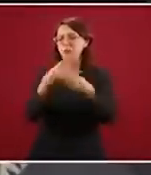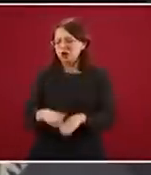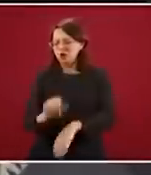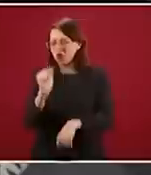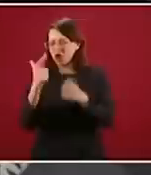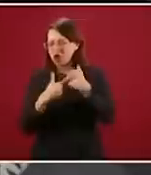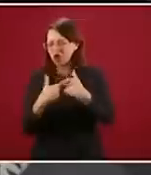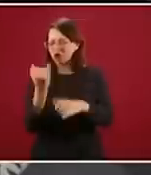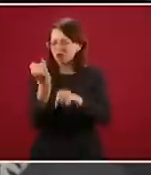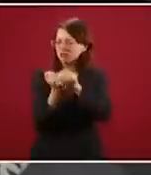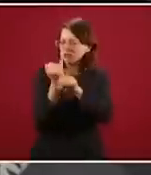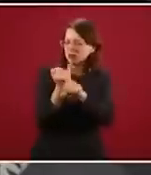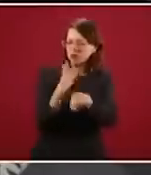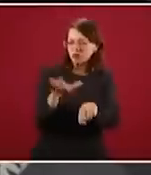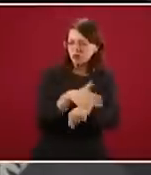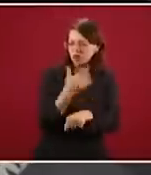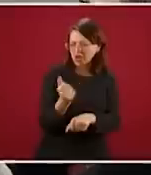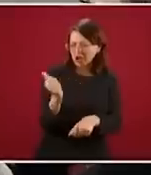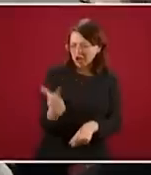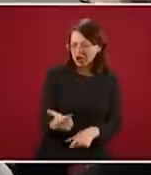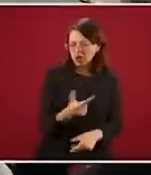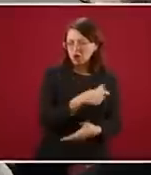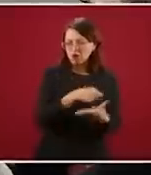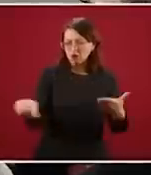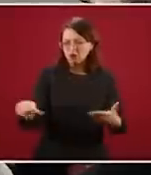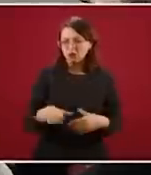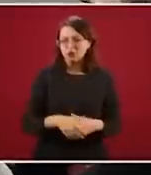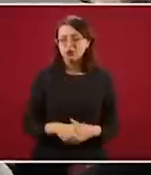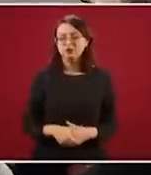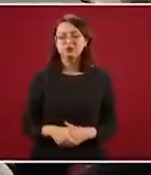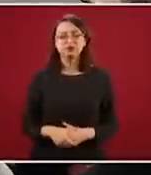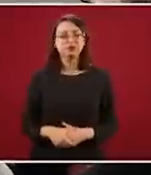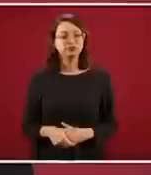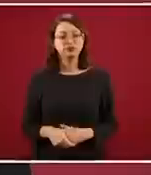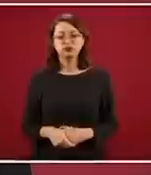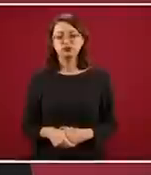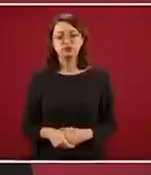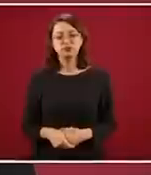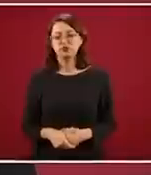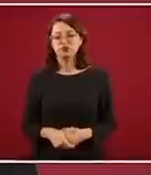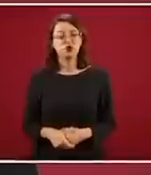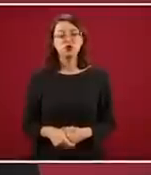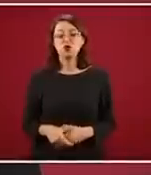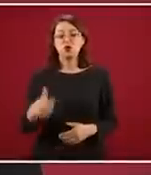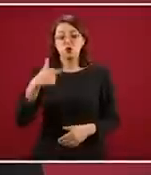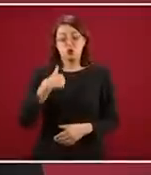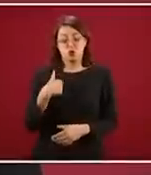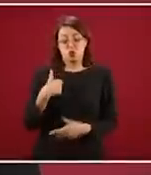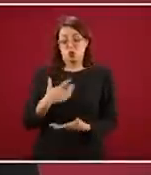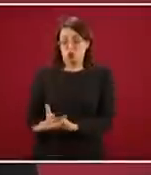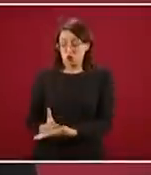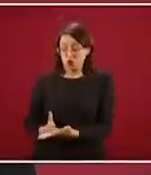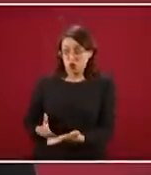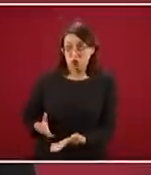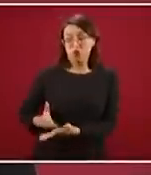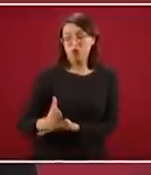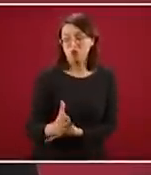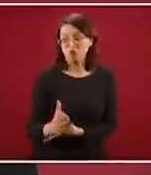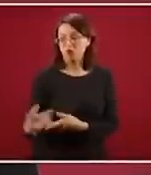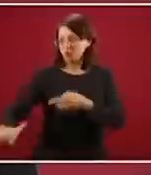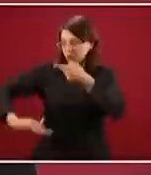cuentas bloqueadas y por qué caso es? Se me hizo una pregunta al momento de ingresar al Palacio Nacional respecto al tema, de que si había alguna